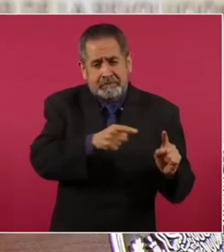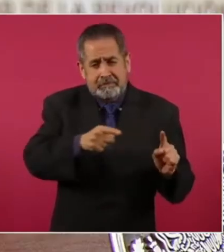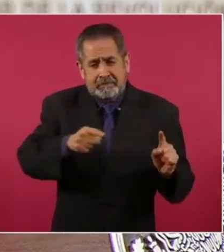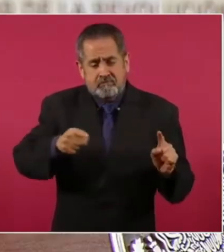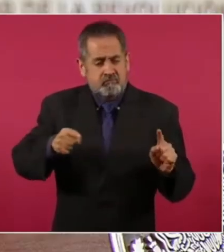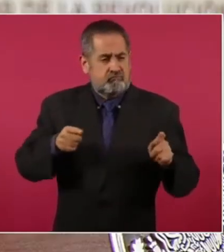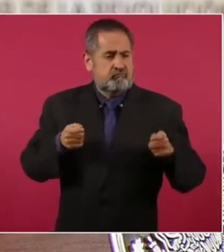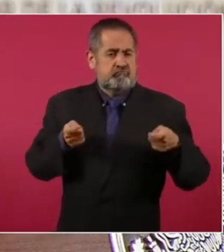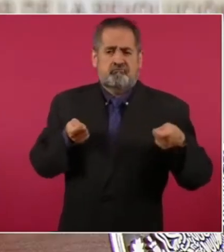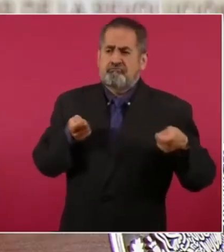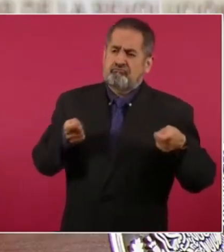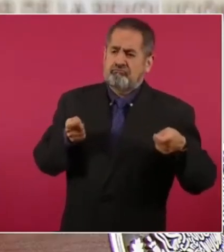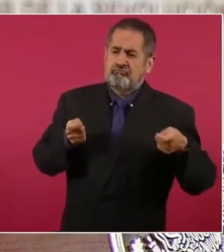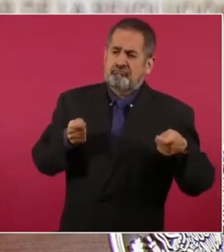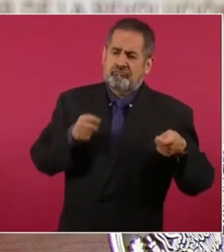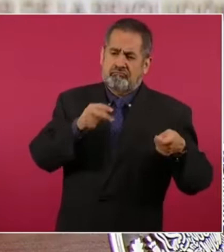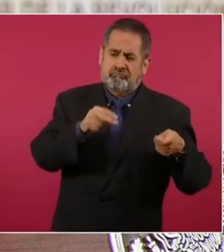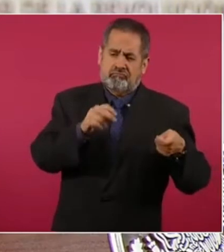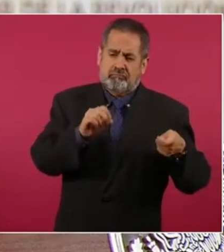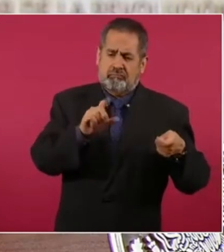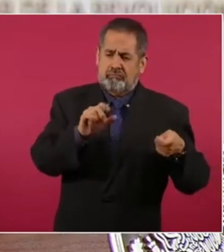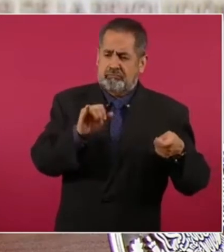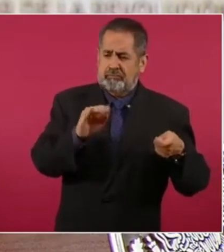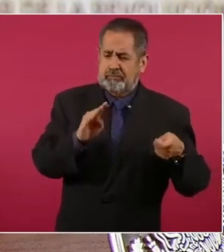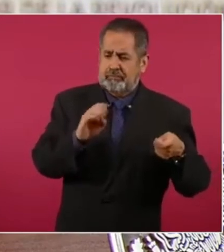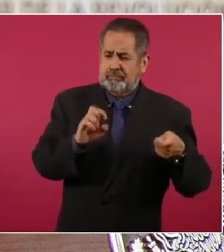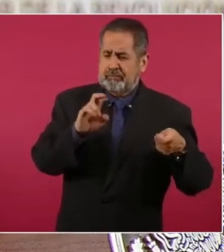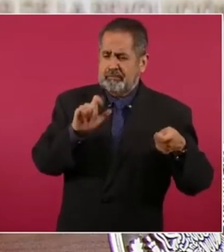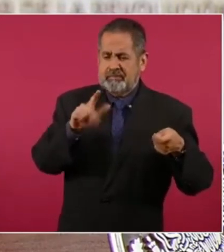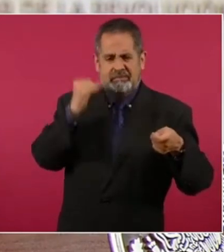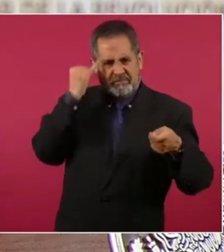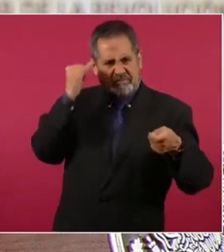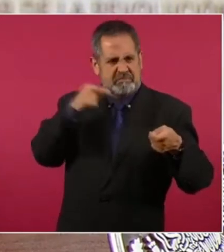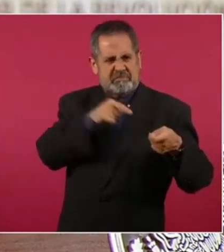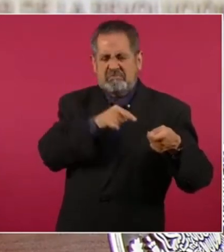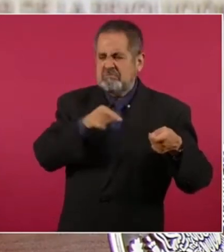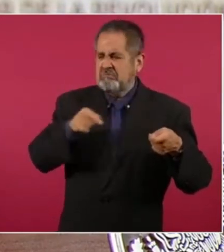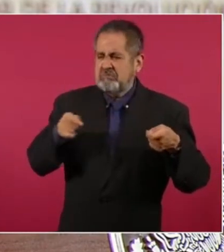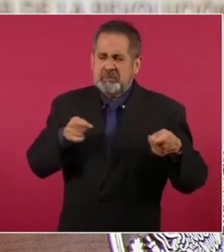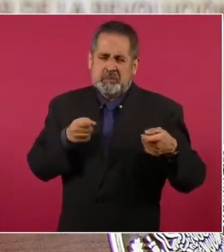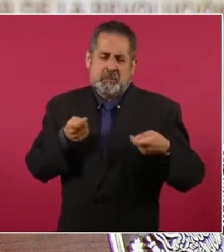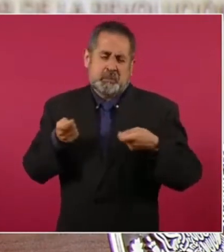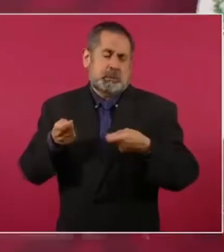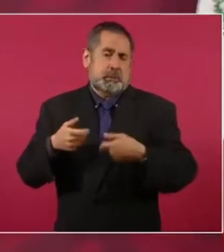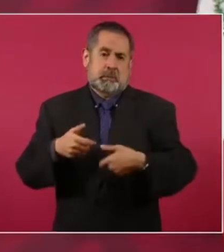de dominio de la política neoliberal,